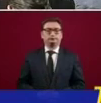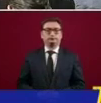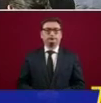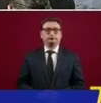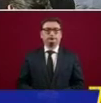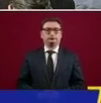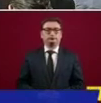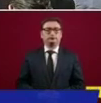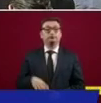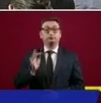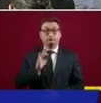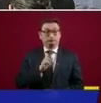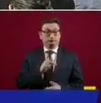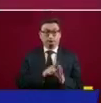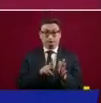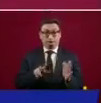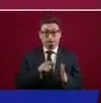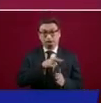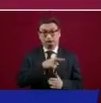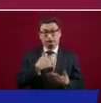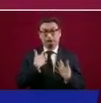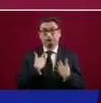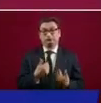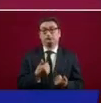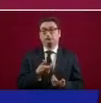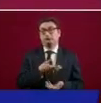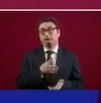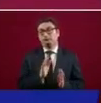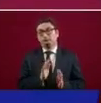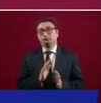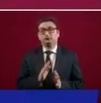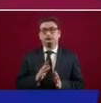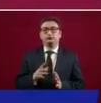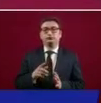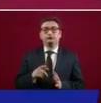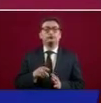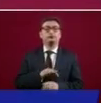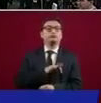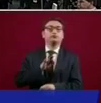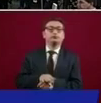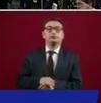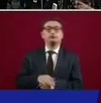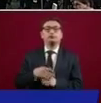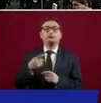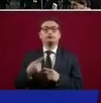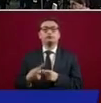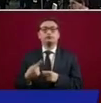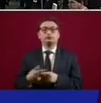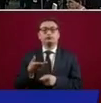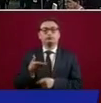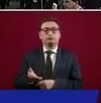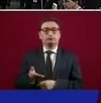entendieron sí de que había que proteger a